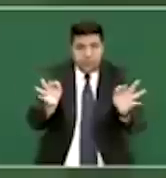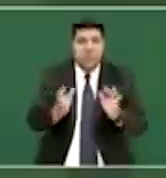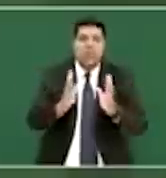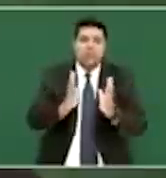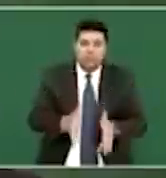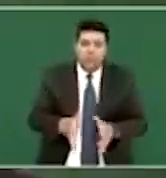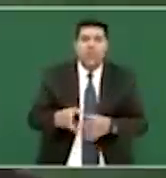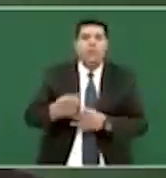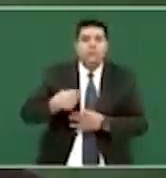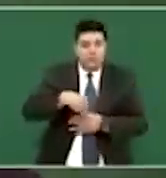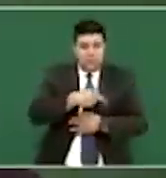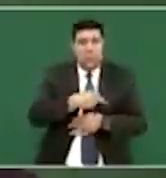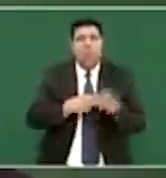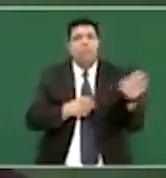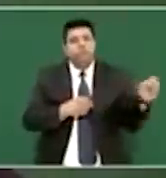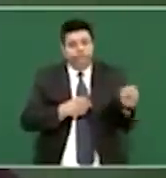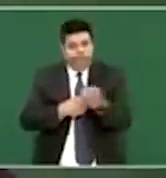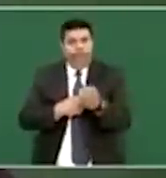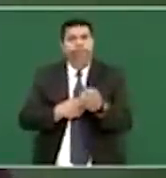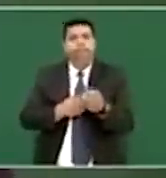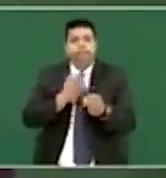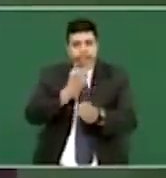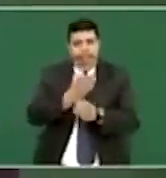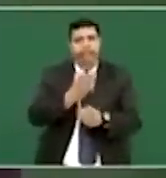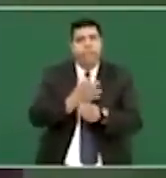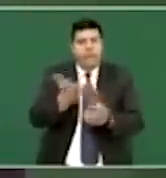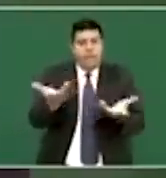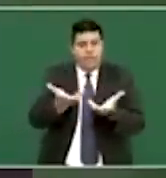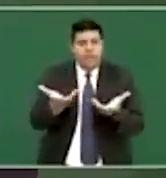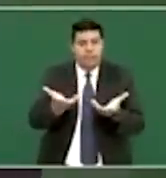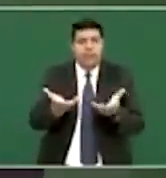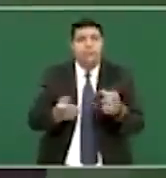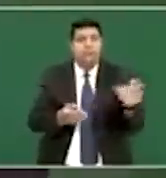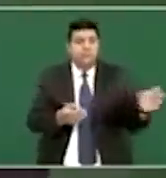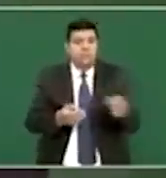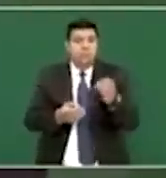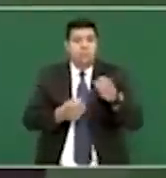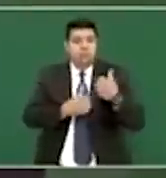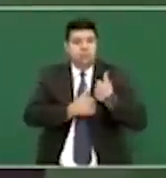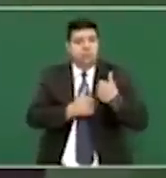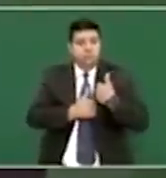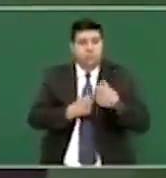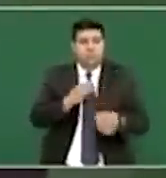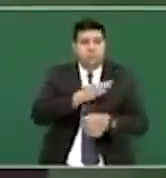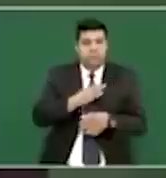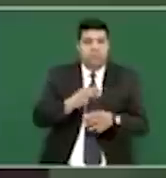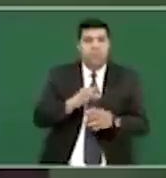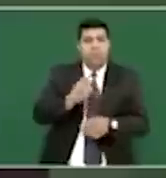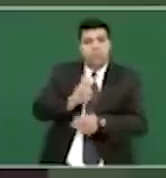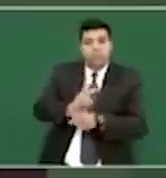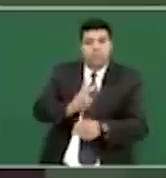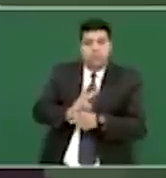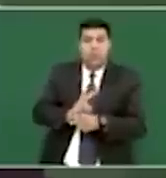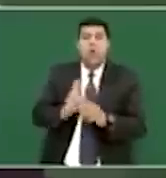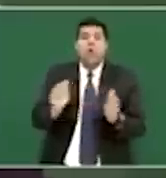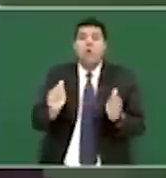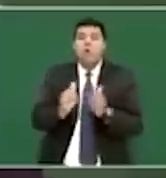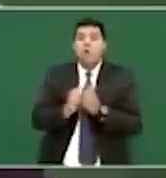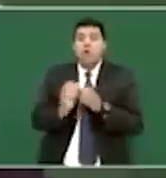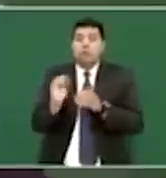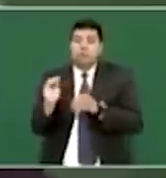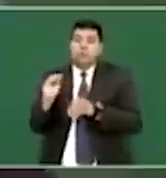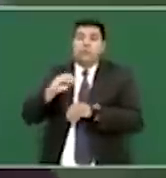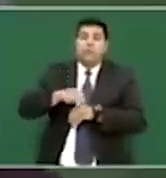podemos, como lo estamos haciendo, constituir la Guardia Nacional, sumando